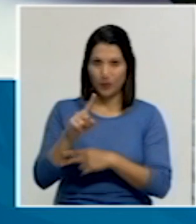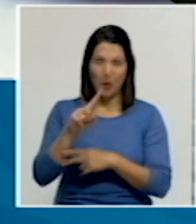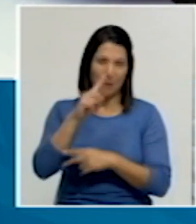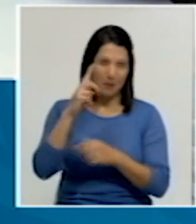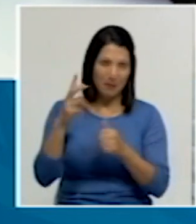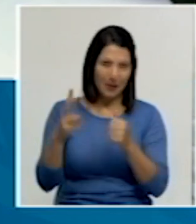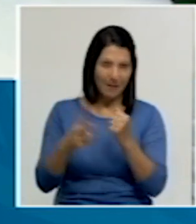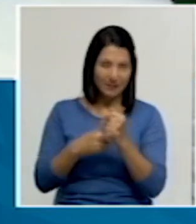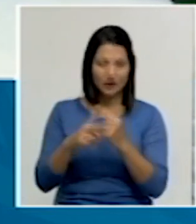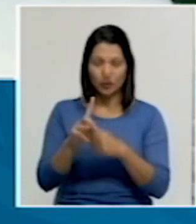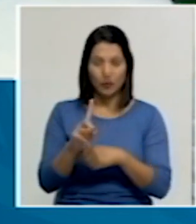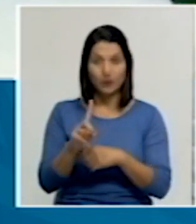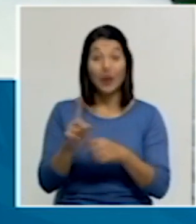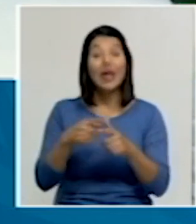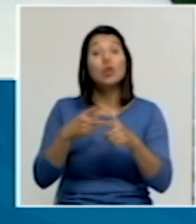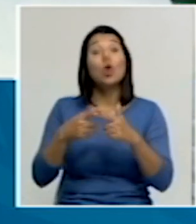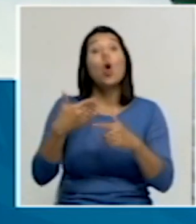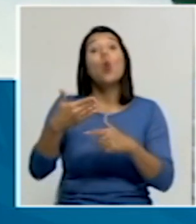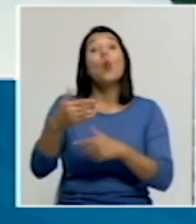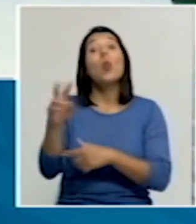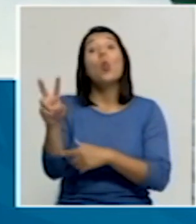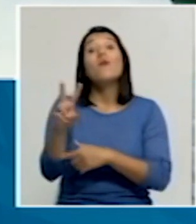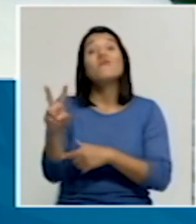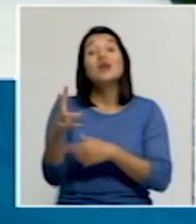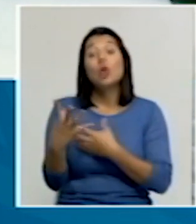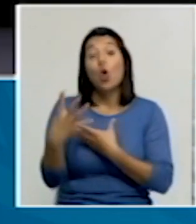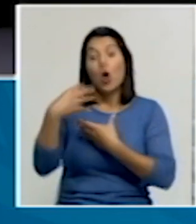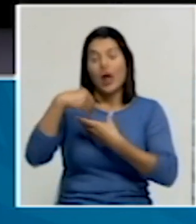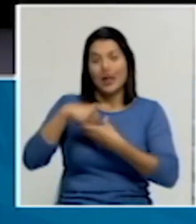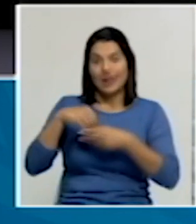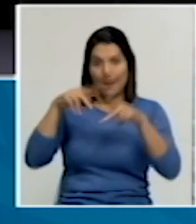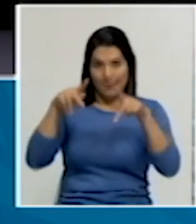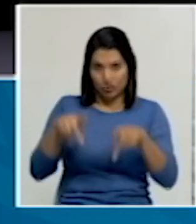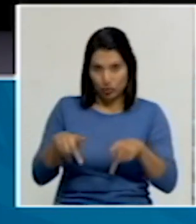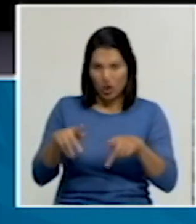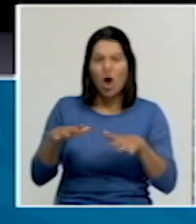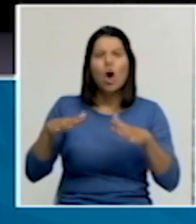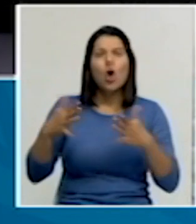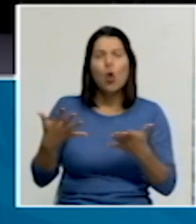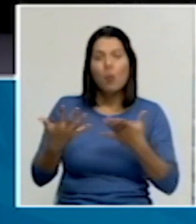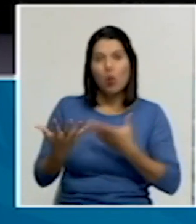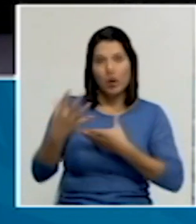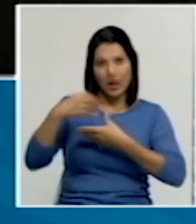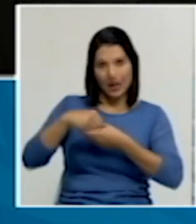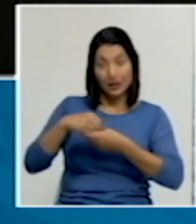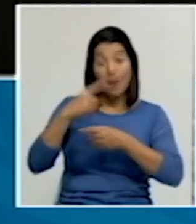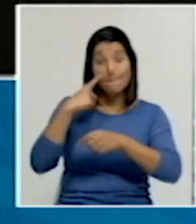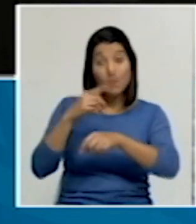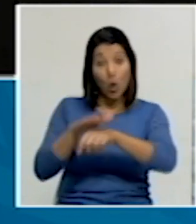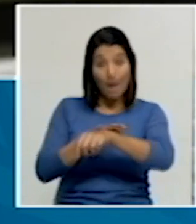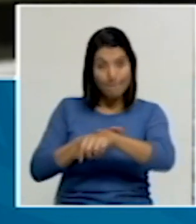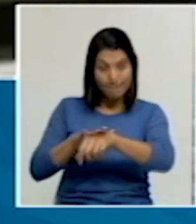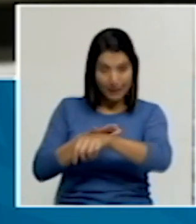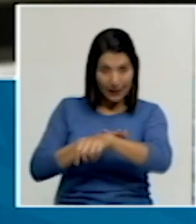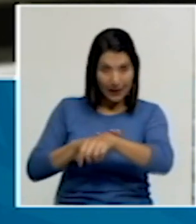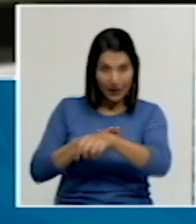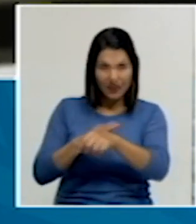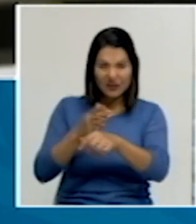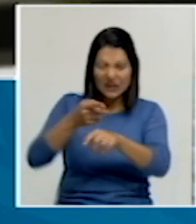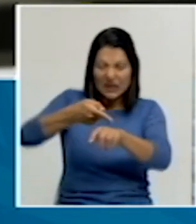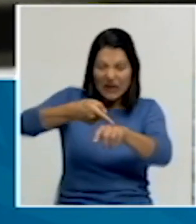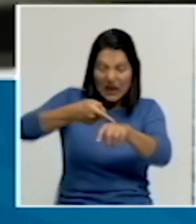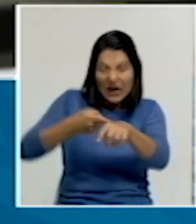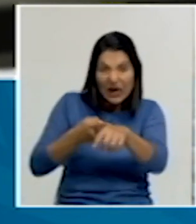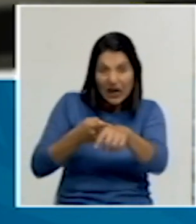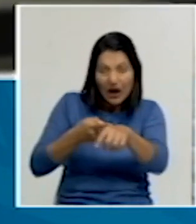a las personas, que tiene una forma de ingresar, básicamente, digamos, por piel lacerada o con pequeñas